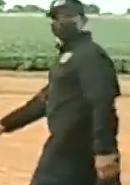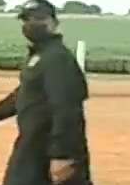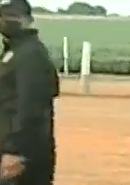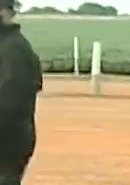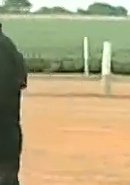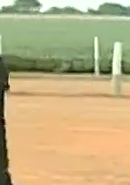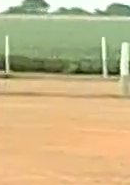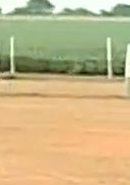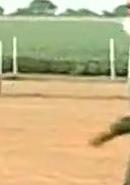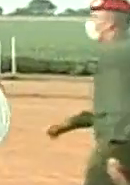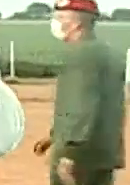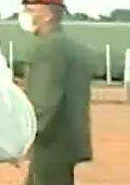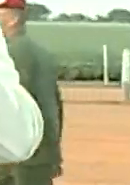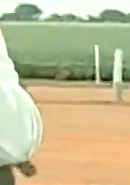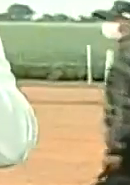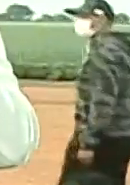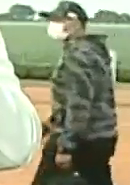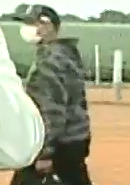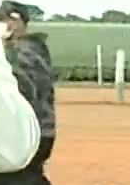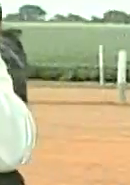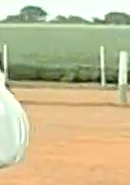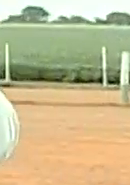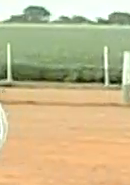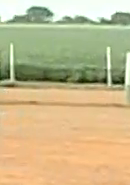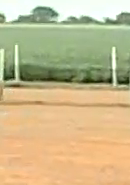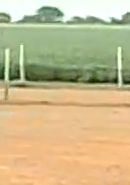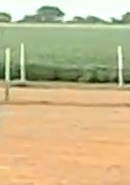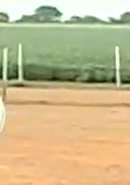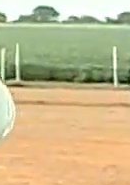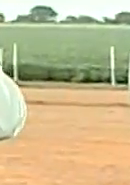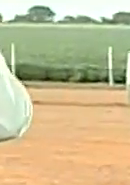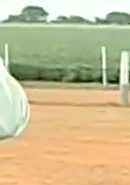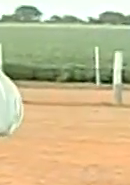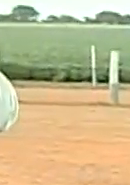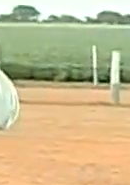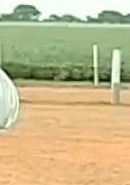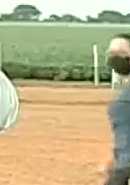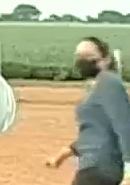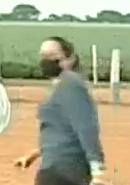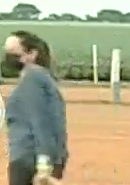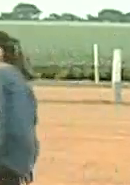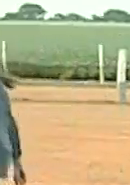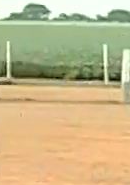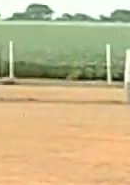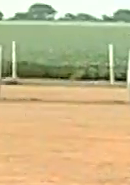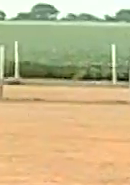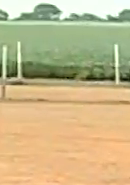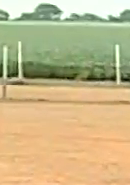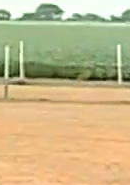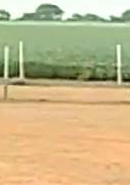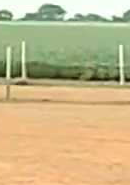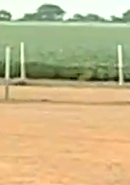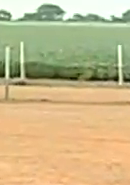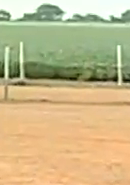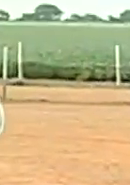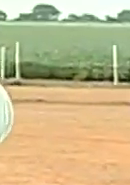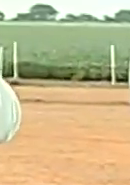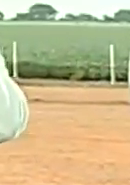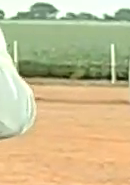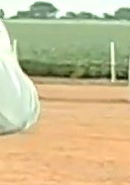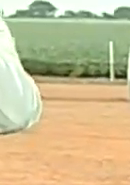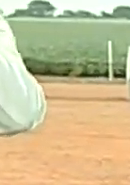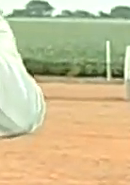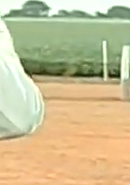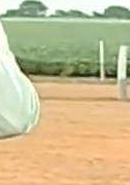y aquellos pueblos amigos, convirtiéndose en hermanos después de lo sucedido. Hoy al pasar tanto tiempo todo se ha desvanecido, porque